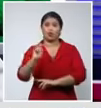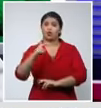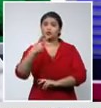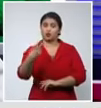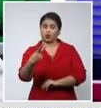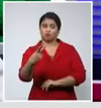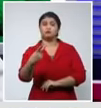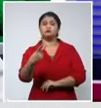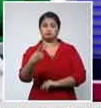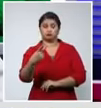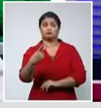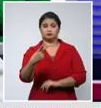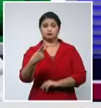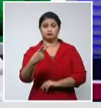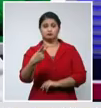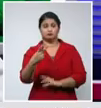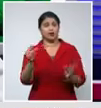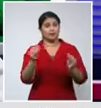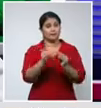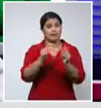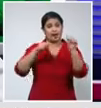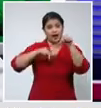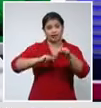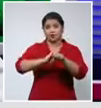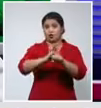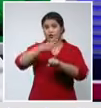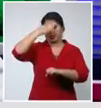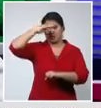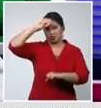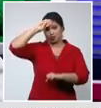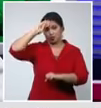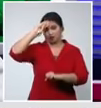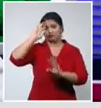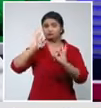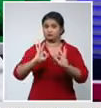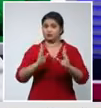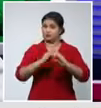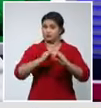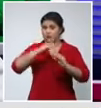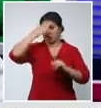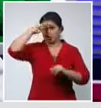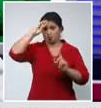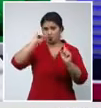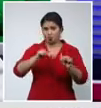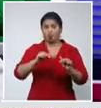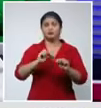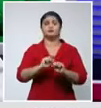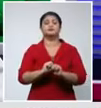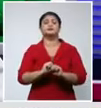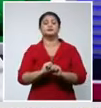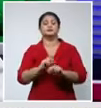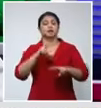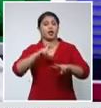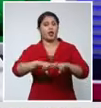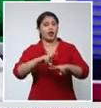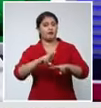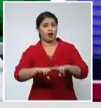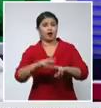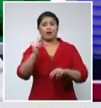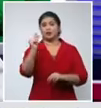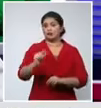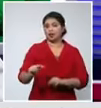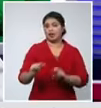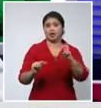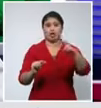propios de transmisión en nuestro país, uno de Italia, de aquí de La Habana, y una de